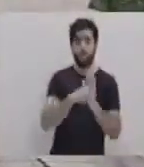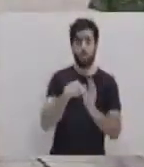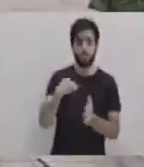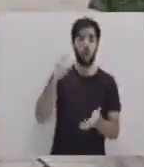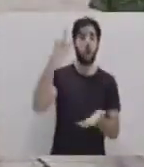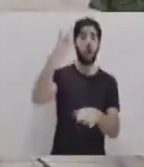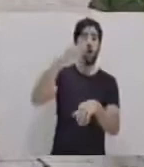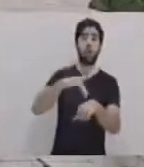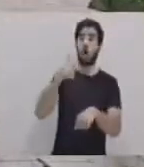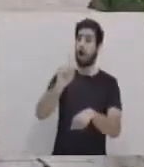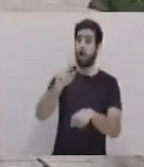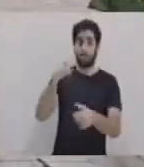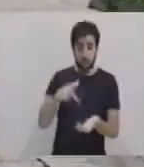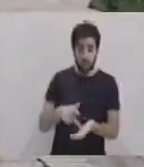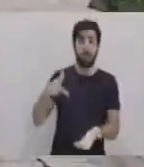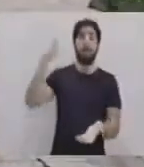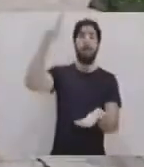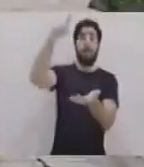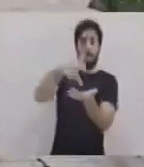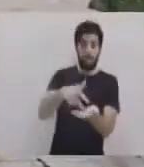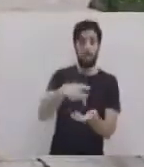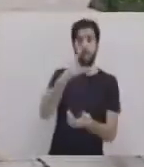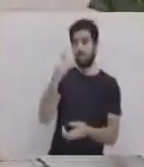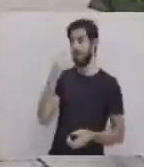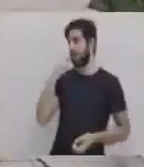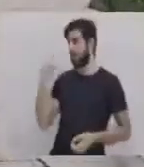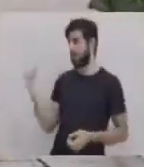a ir de uno en uno,